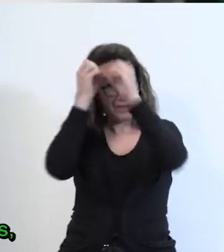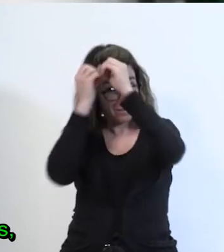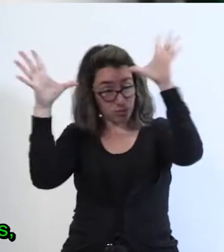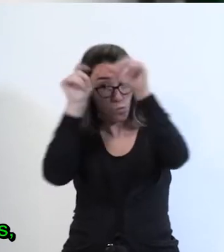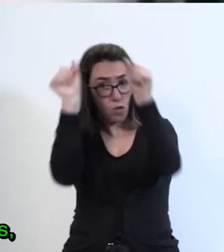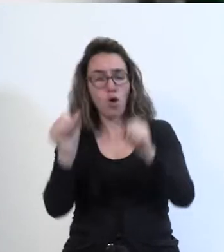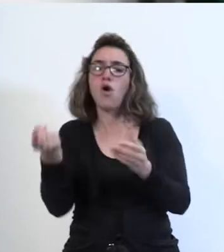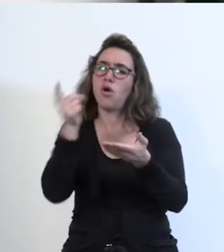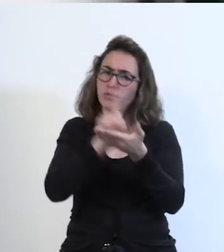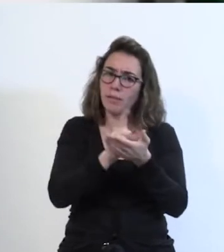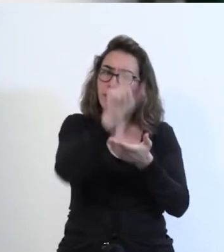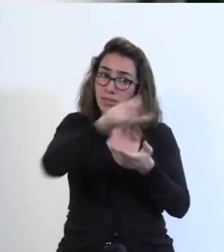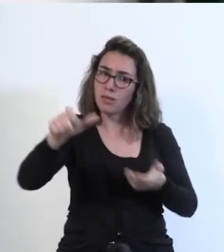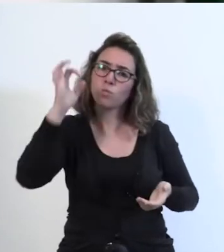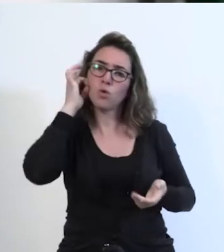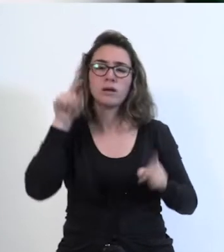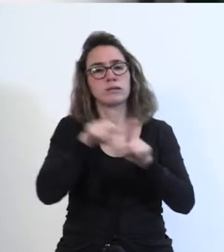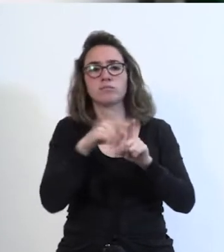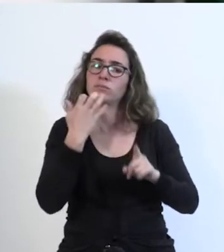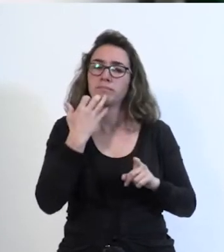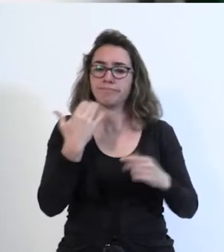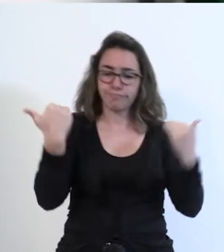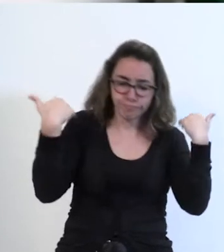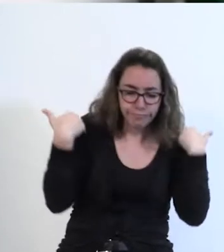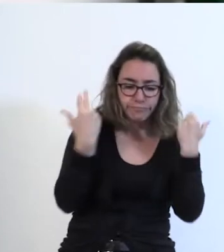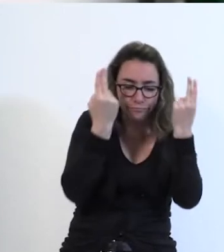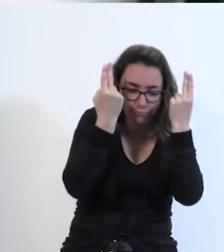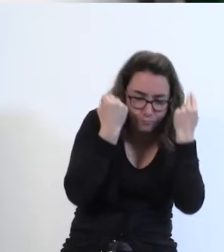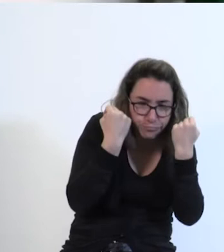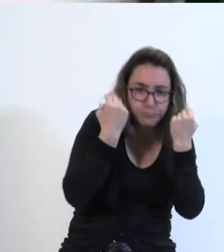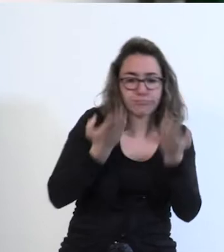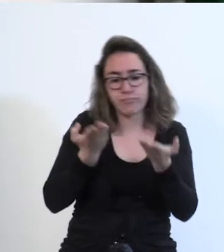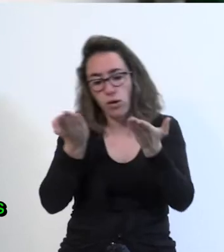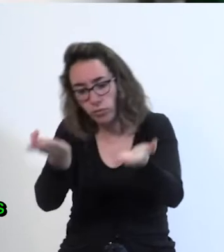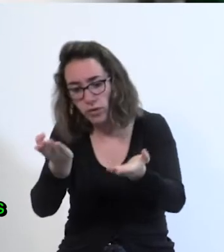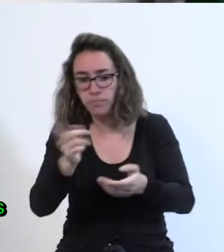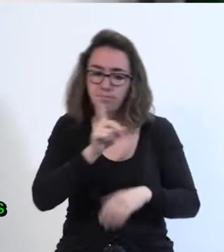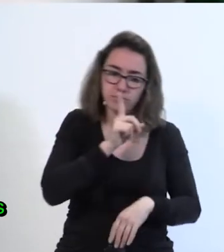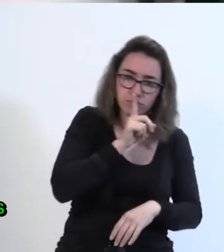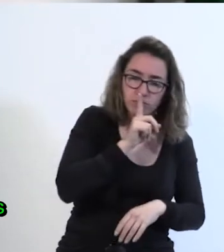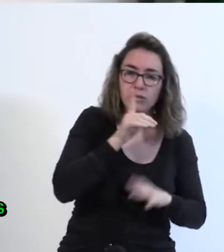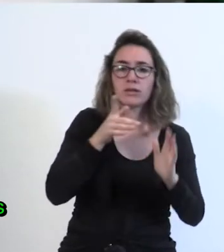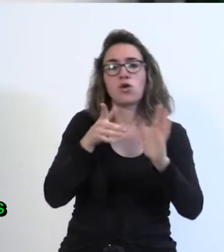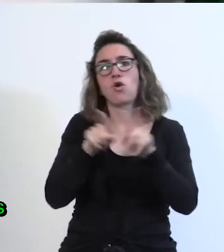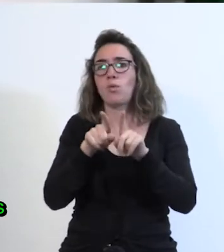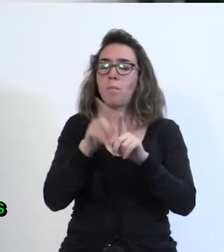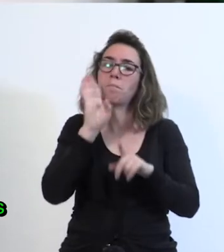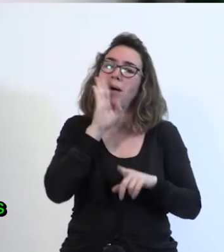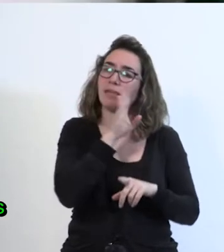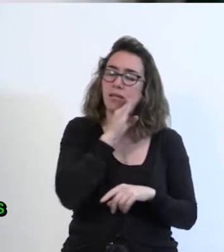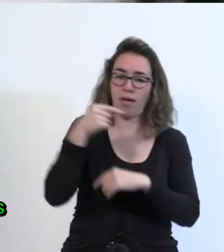las mujeres en el lugar de servicio, en el lugar de sumisión y en el lugar de